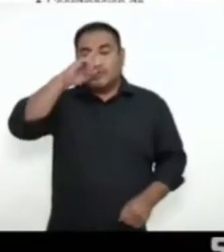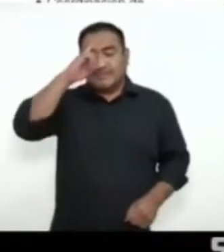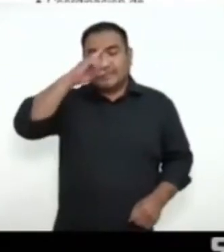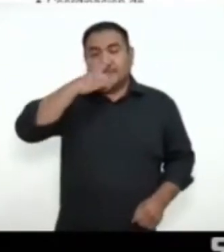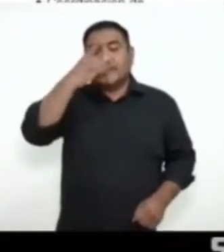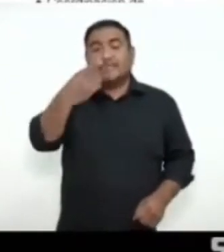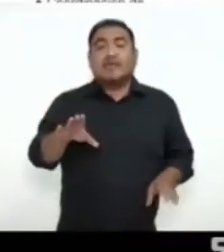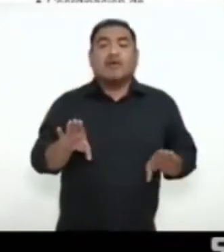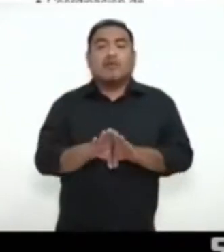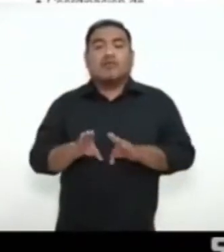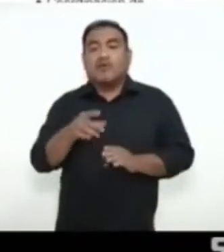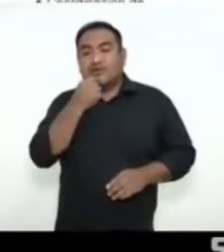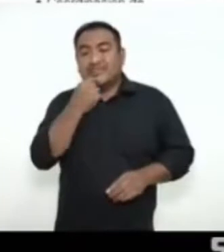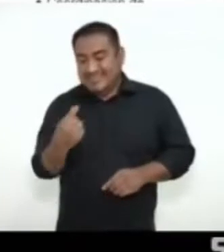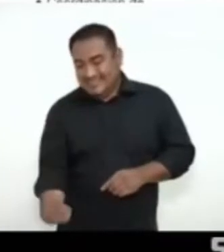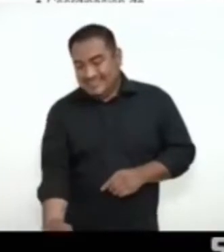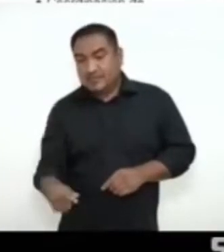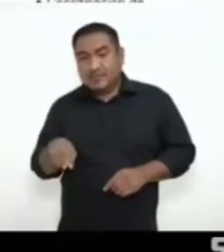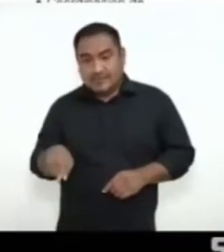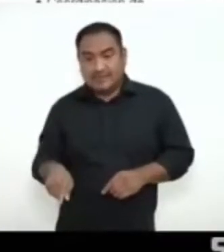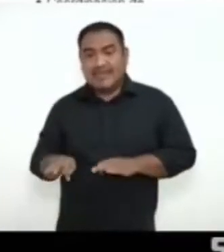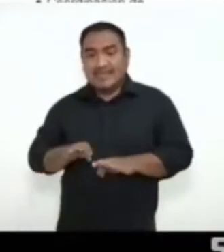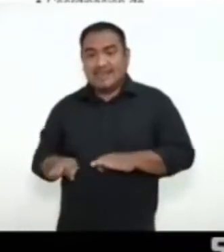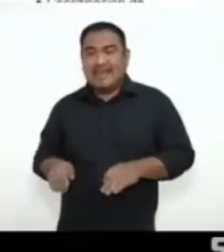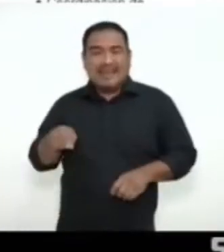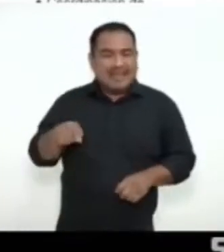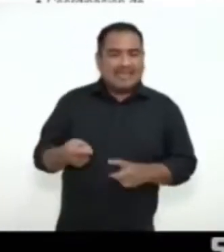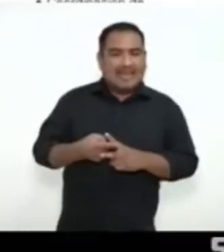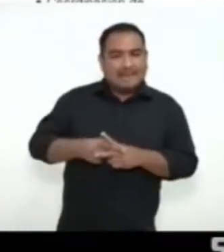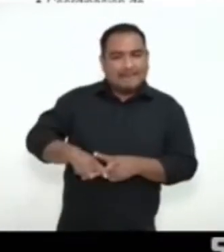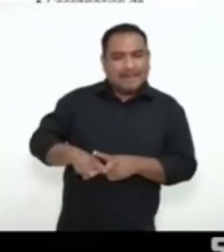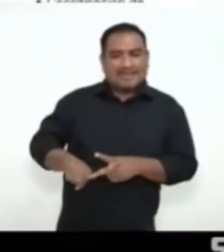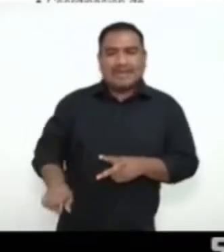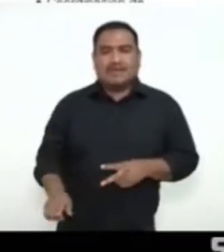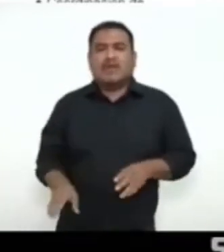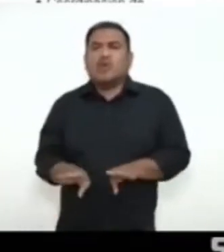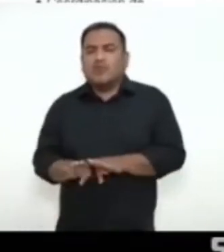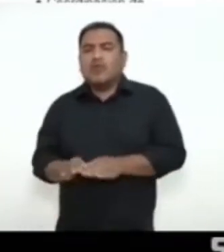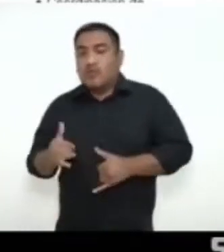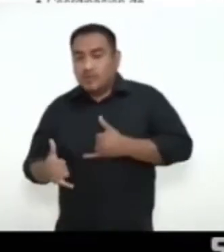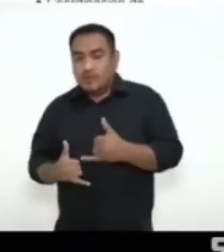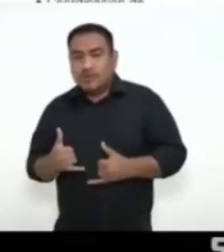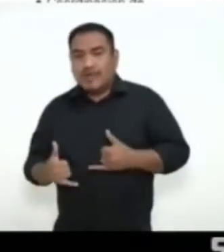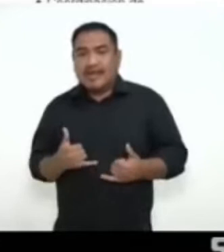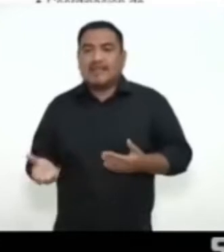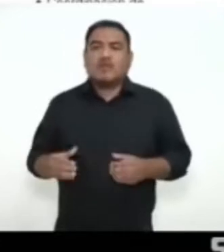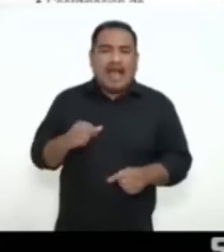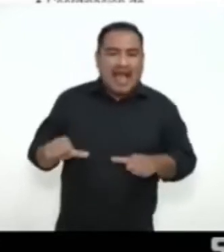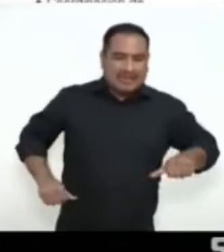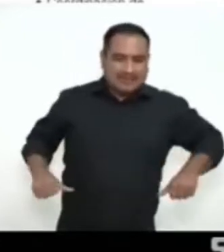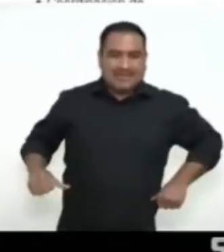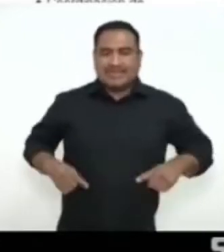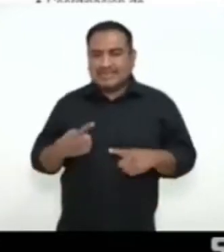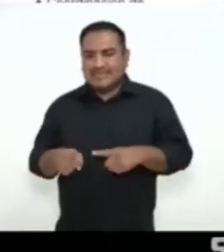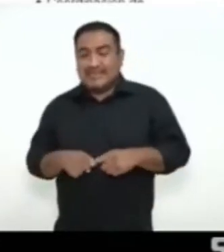los niños, los más pequeñitos, empezar a través del juego, a través de lo lúdico, que ellos